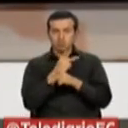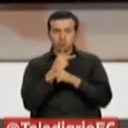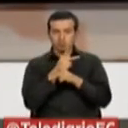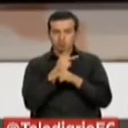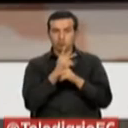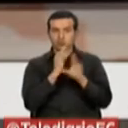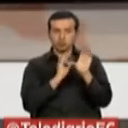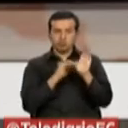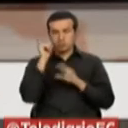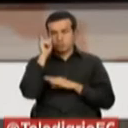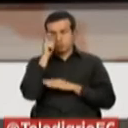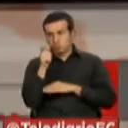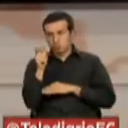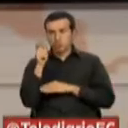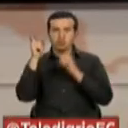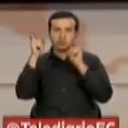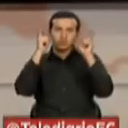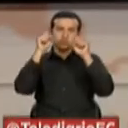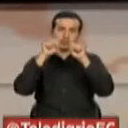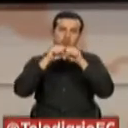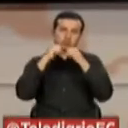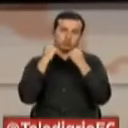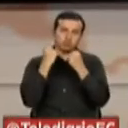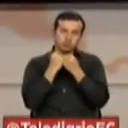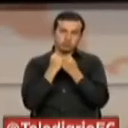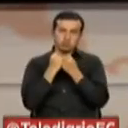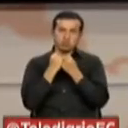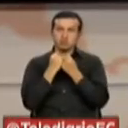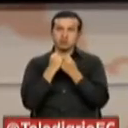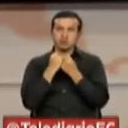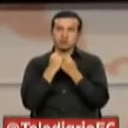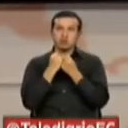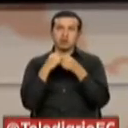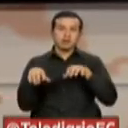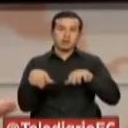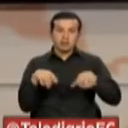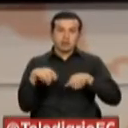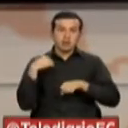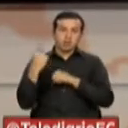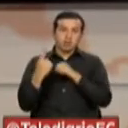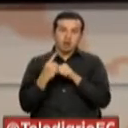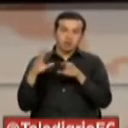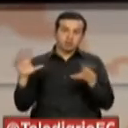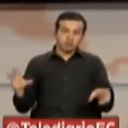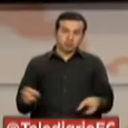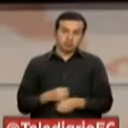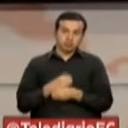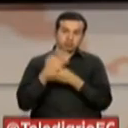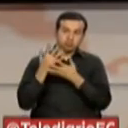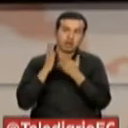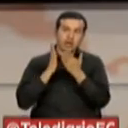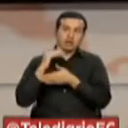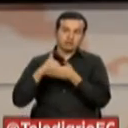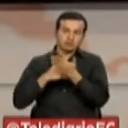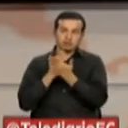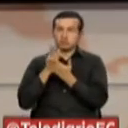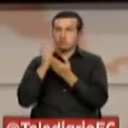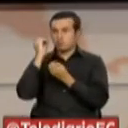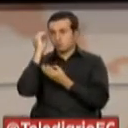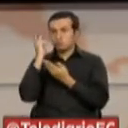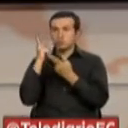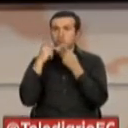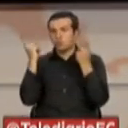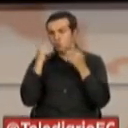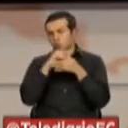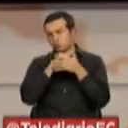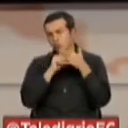veeduría ciudadana, el control social, la rendición de cuentas, el acceso a la información pública, son algunos de